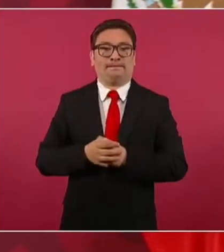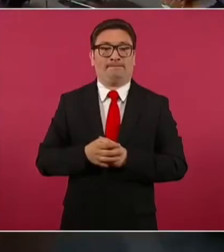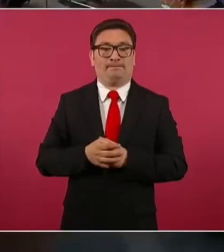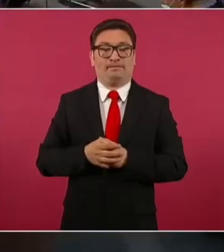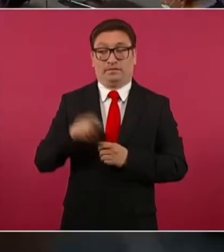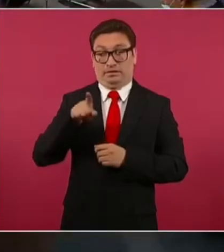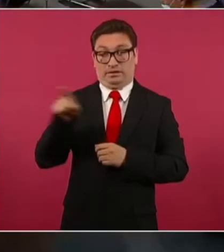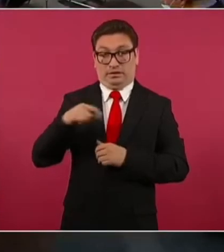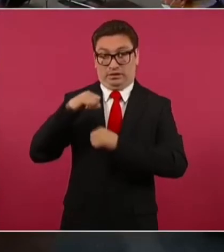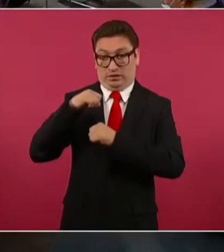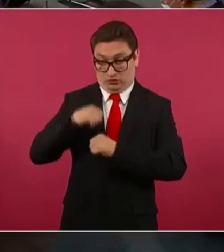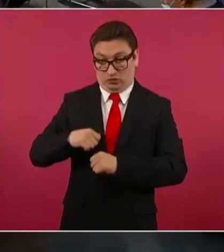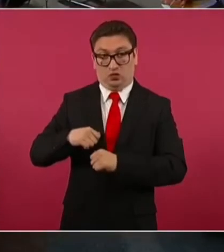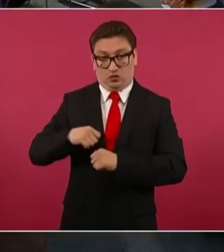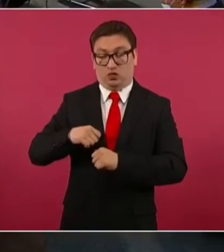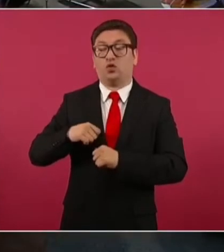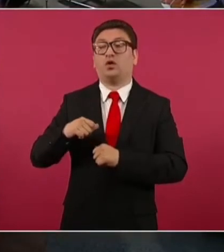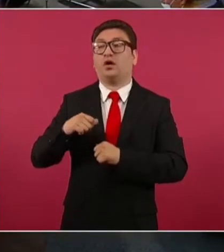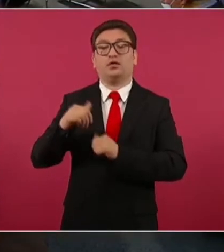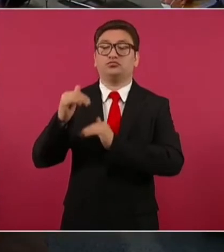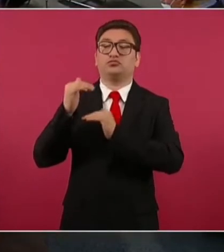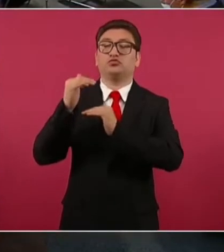y se fijen los topes